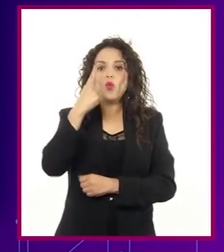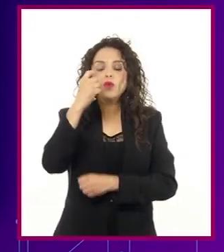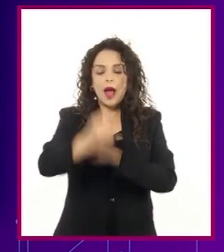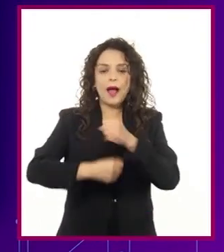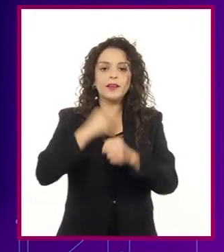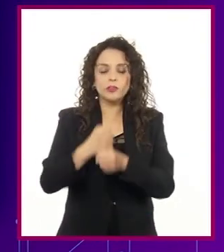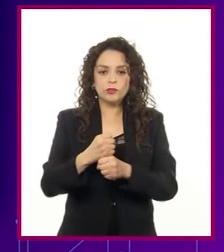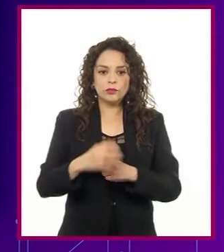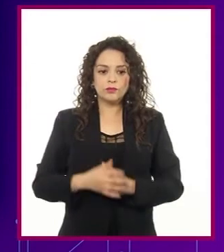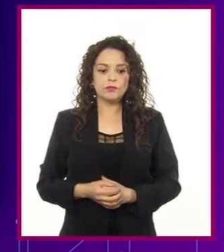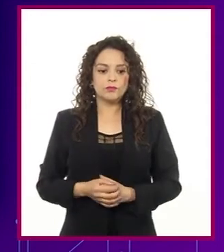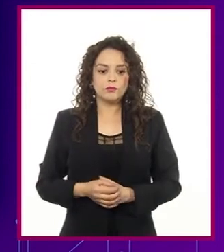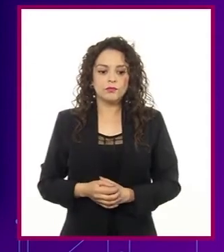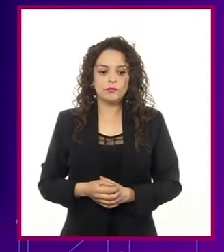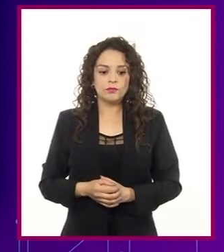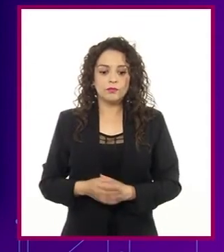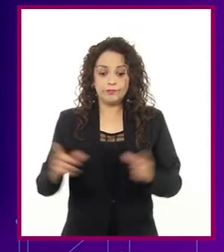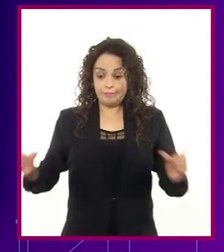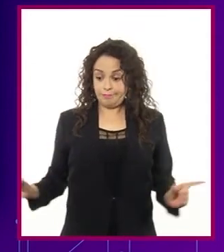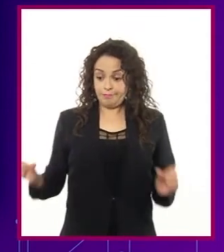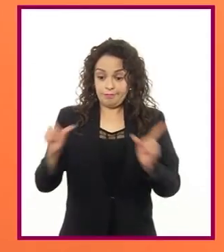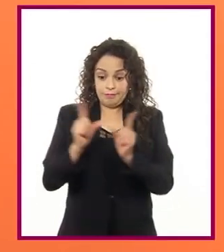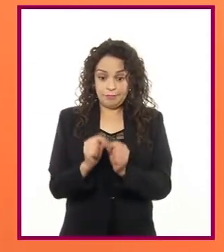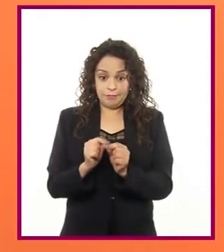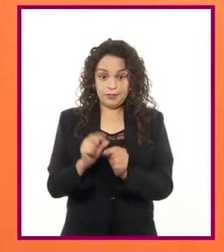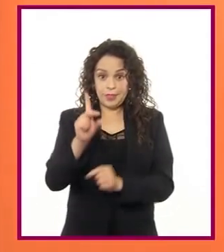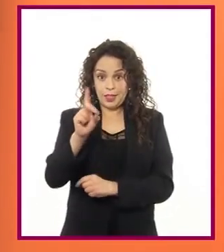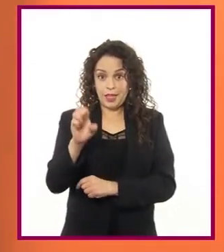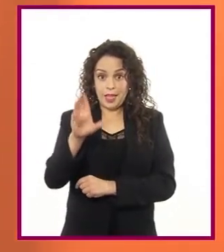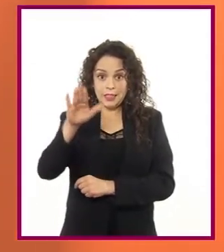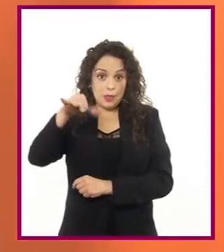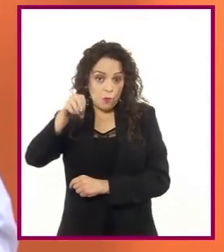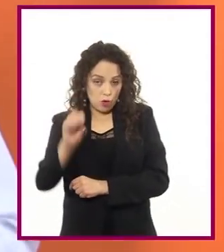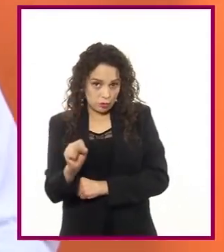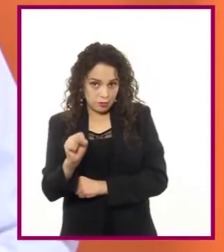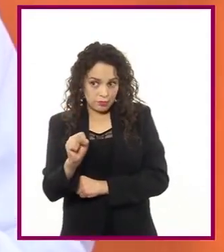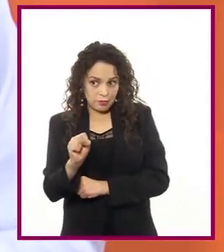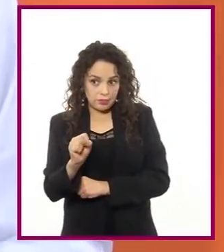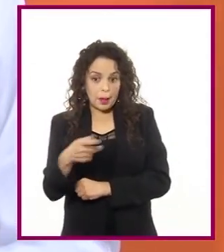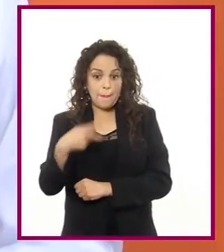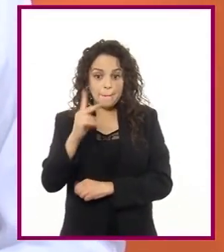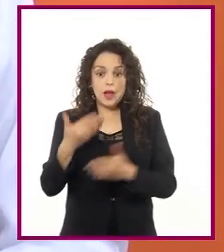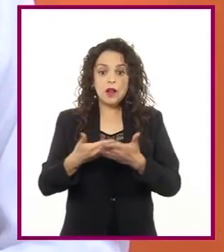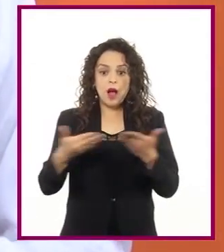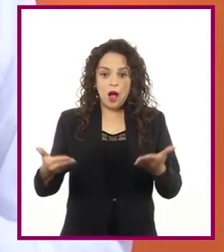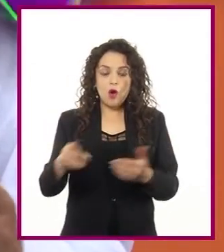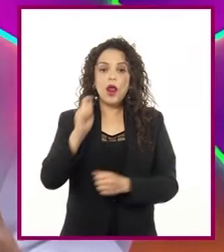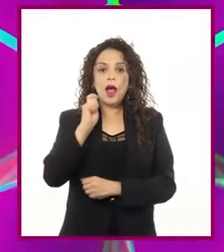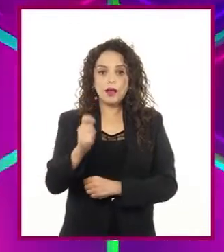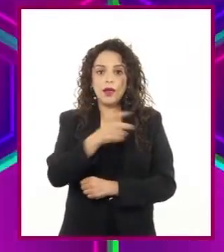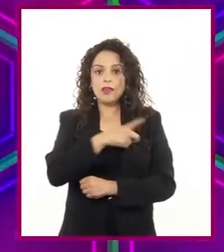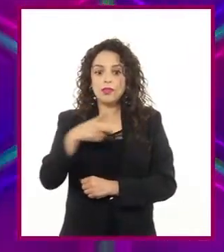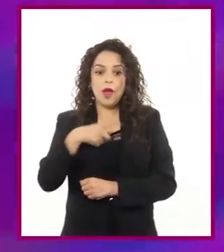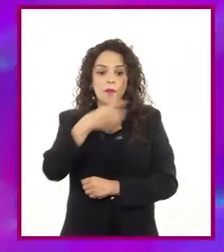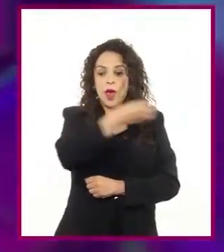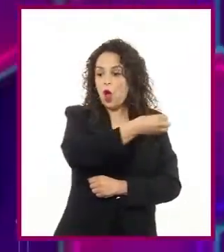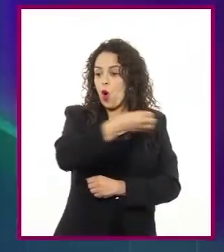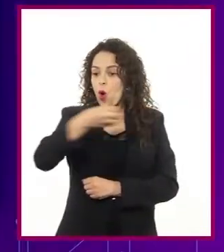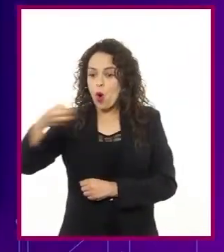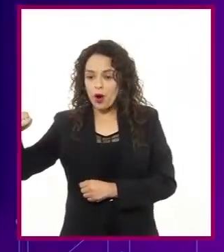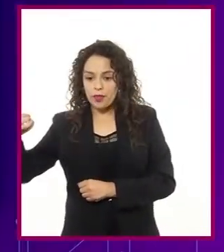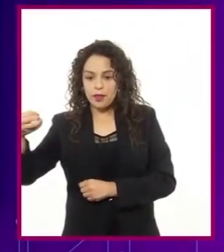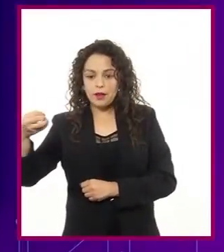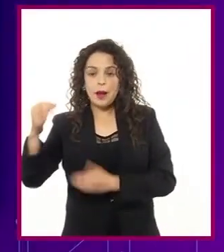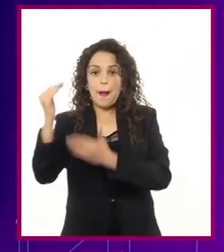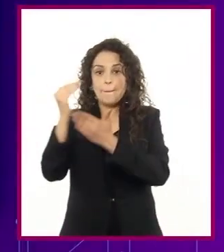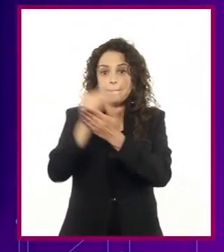años si truncamos a décimos. Ahora, se ordenan los datos del menor al mayor